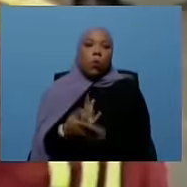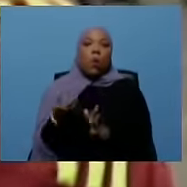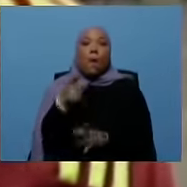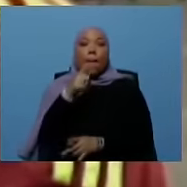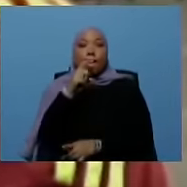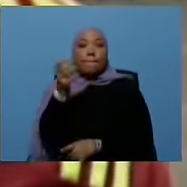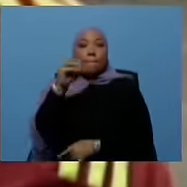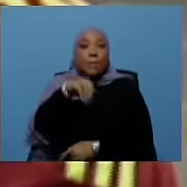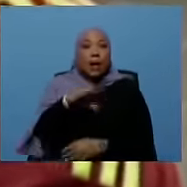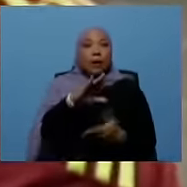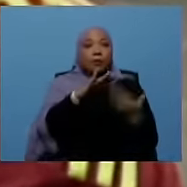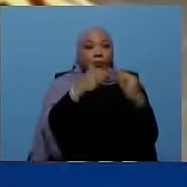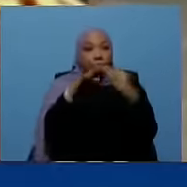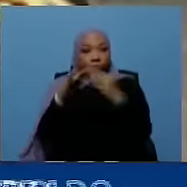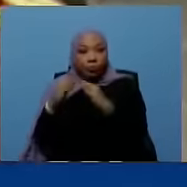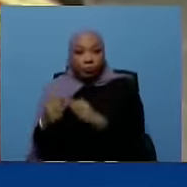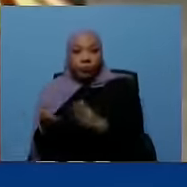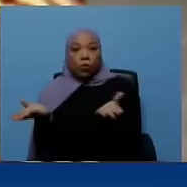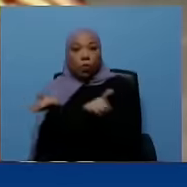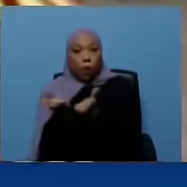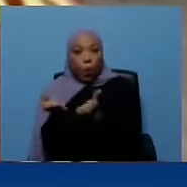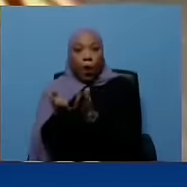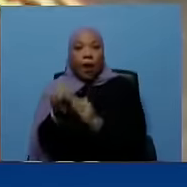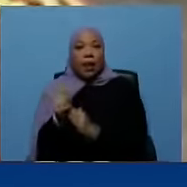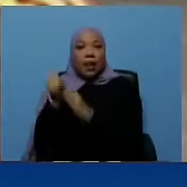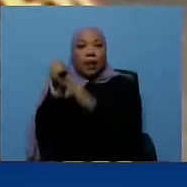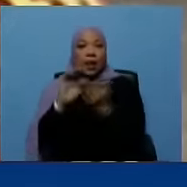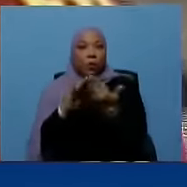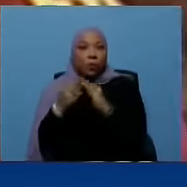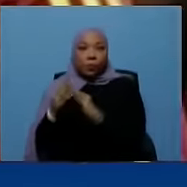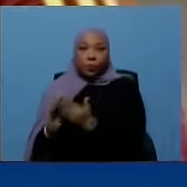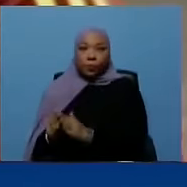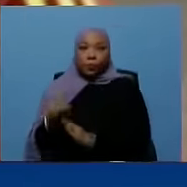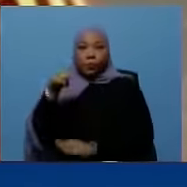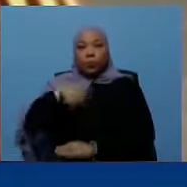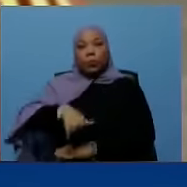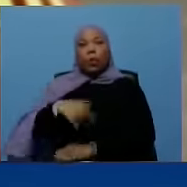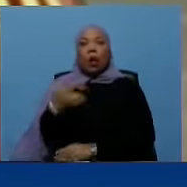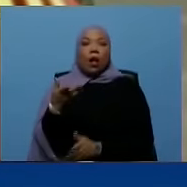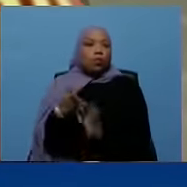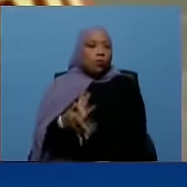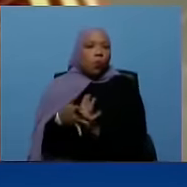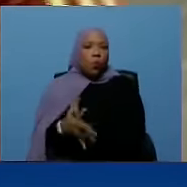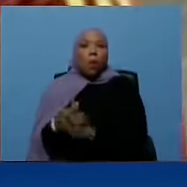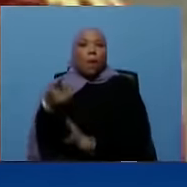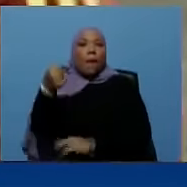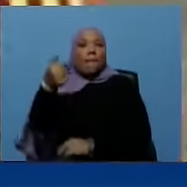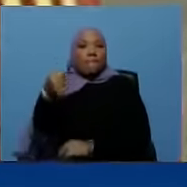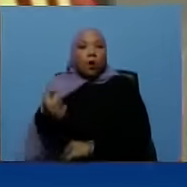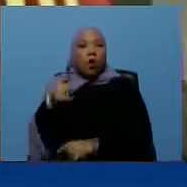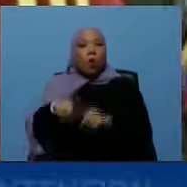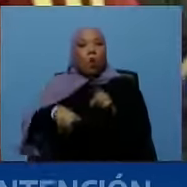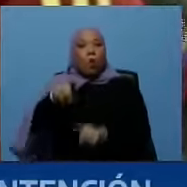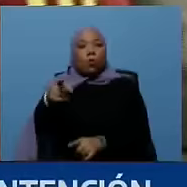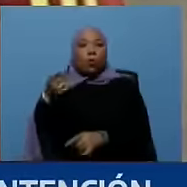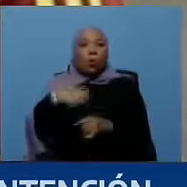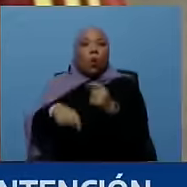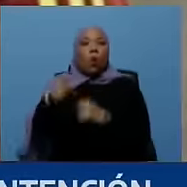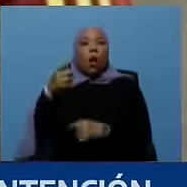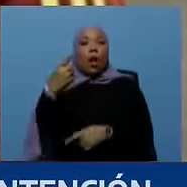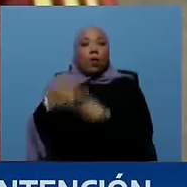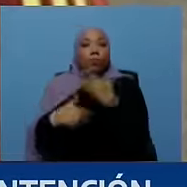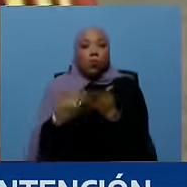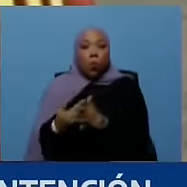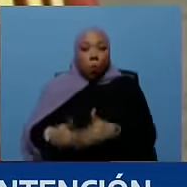muchos circuitos y comuneros y comuneras a ver lo que esta gente hizo con pocos recursos, pero que los multiplicó, porque